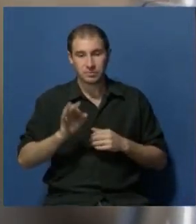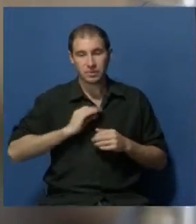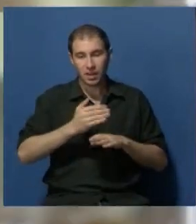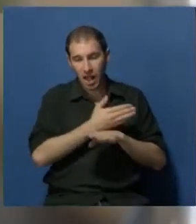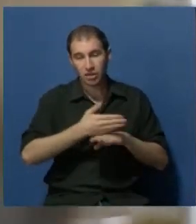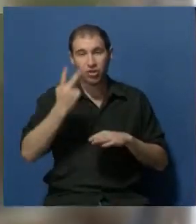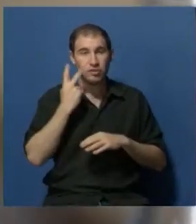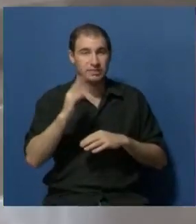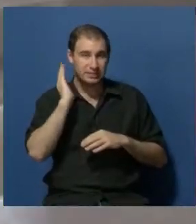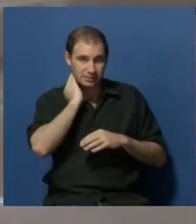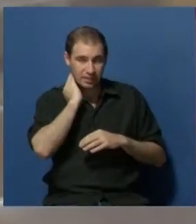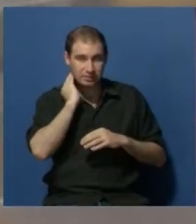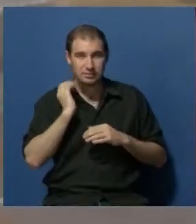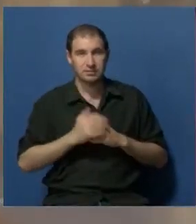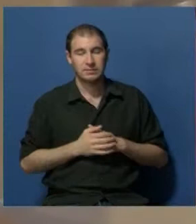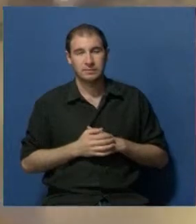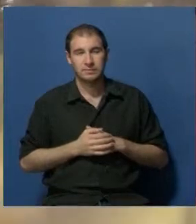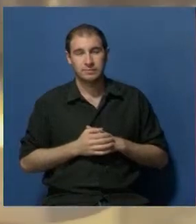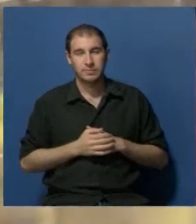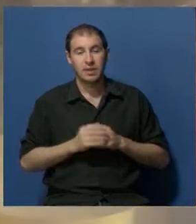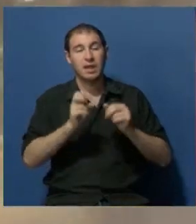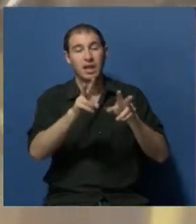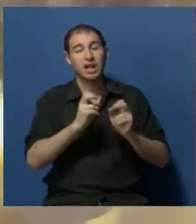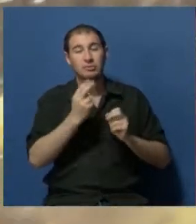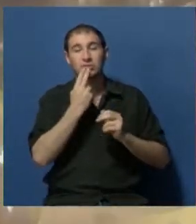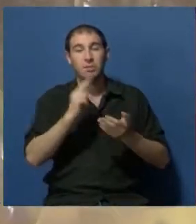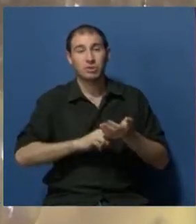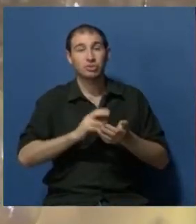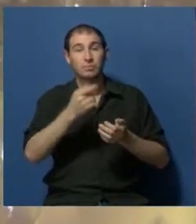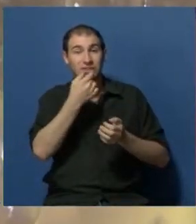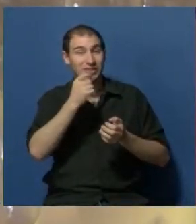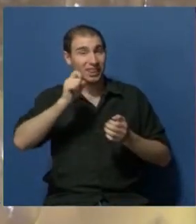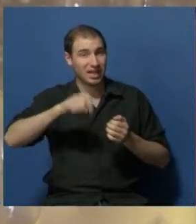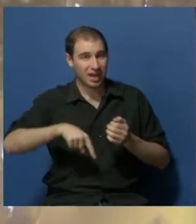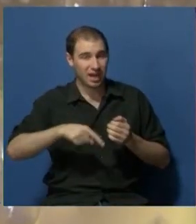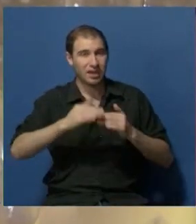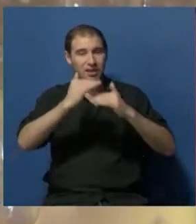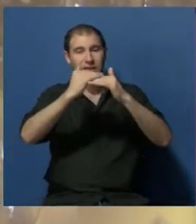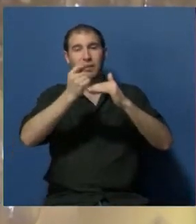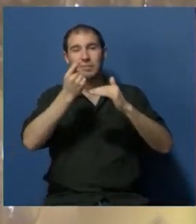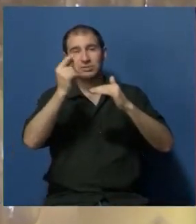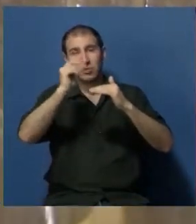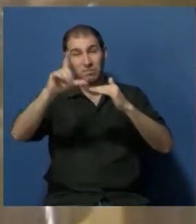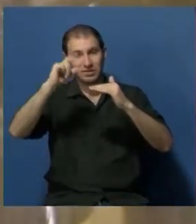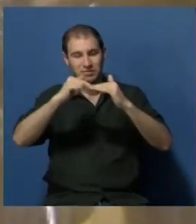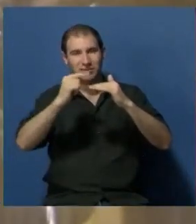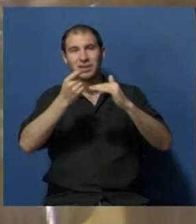año 2016, la recaudación de impuestos provinciales estuvo por debajo de la inflación.